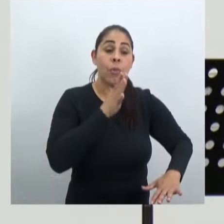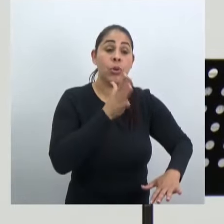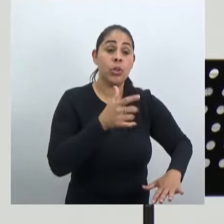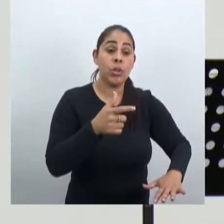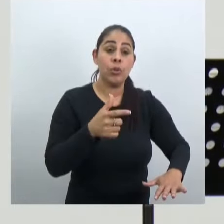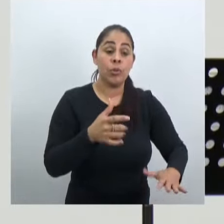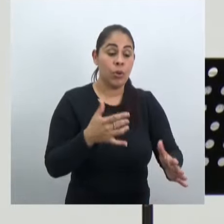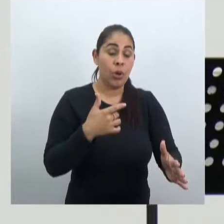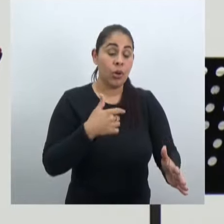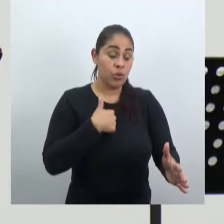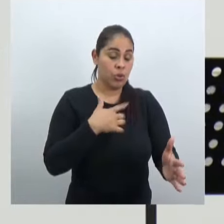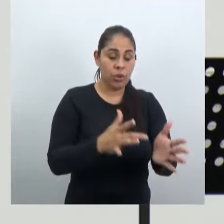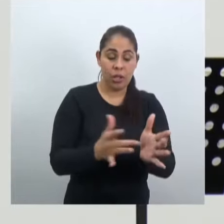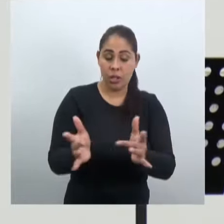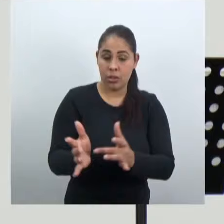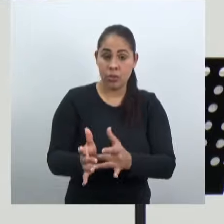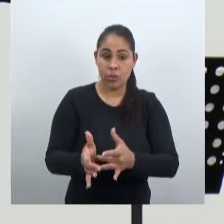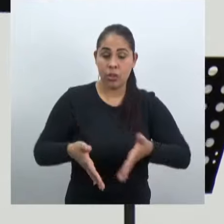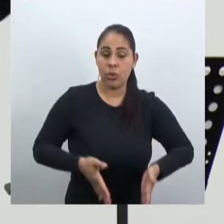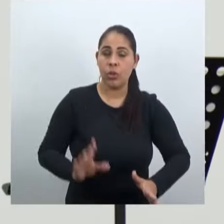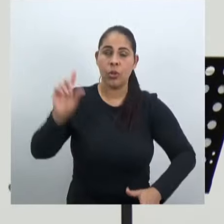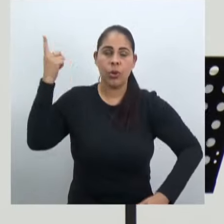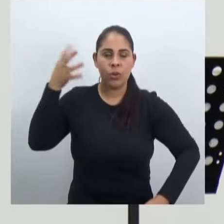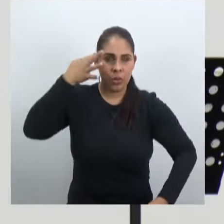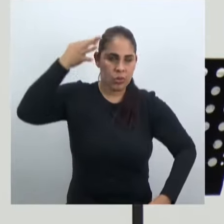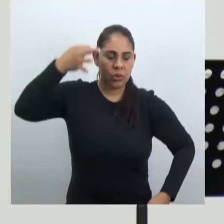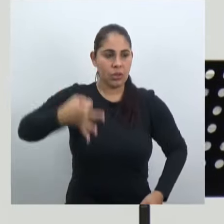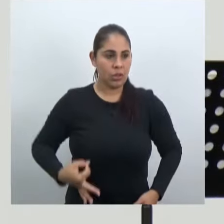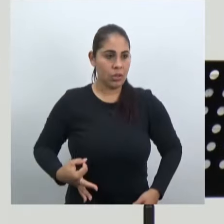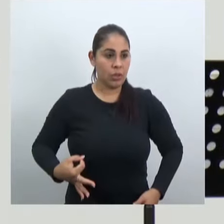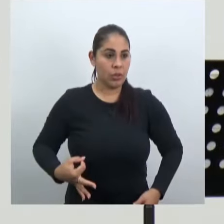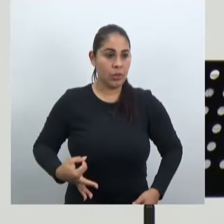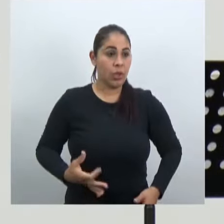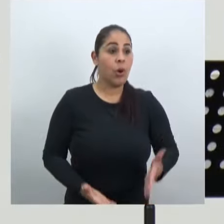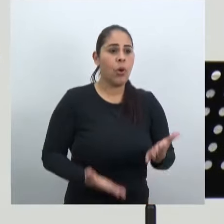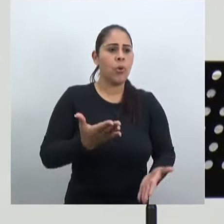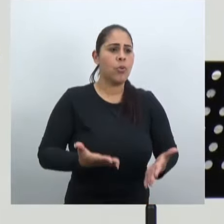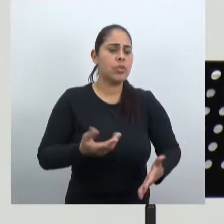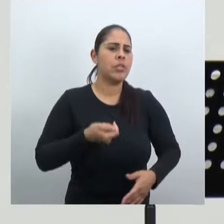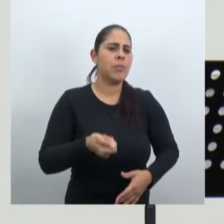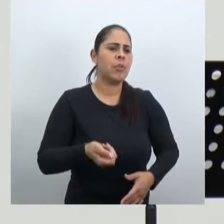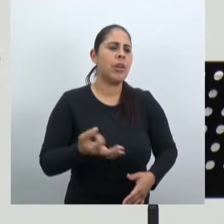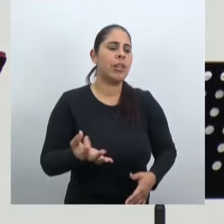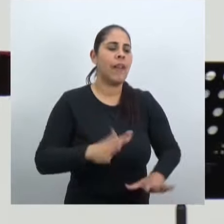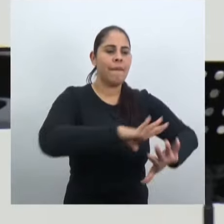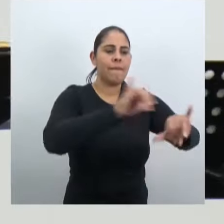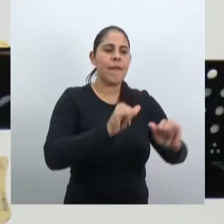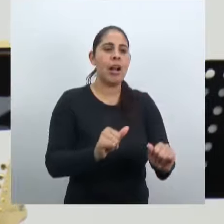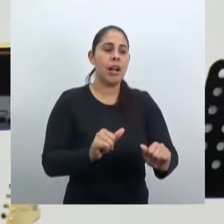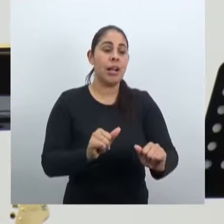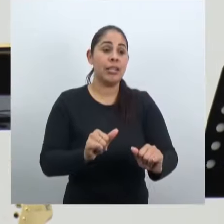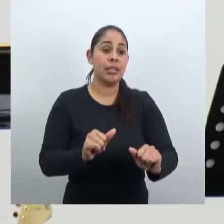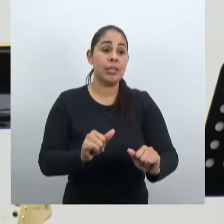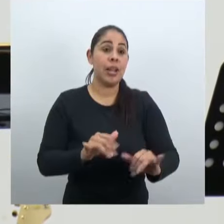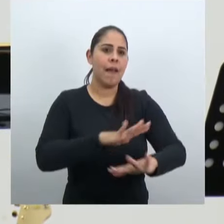Dios. Esa justicia me da paz. Y esa paz me da